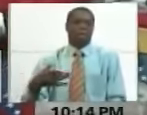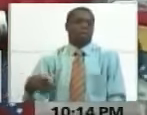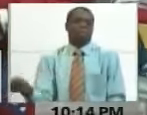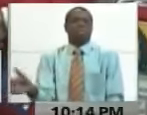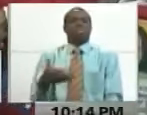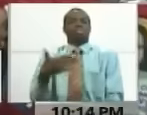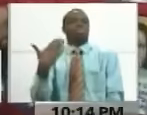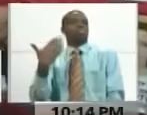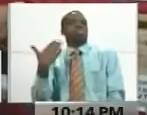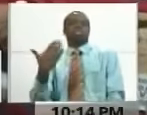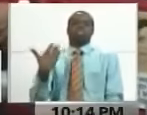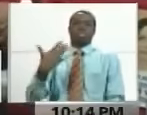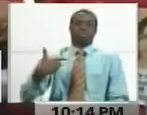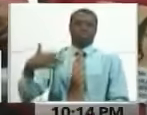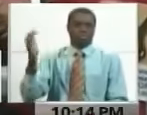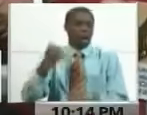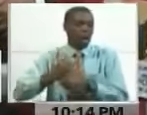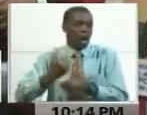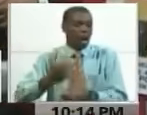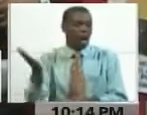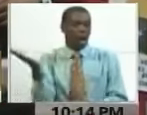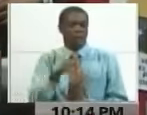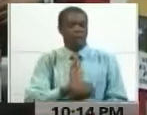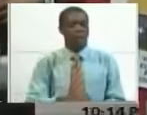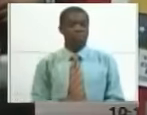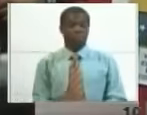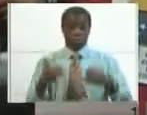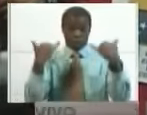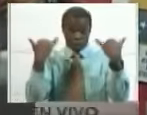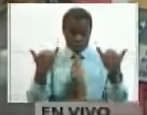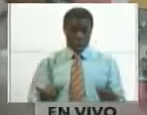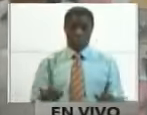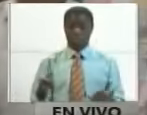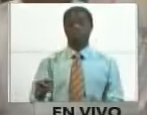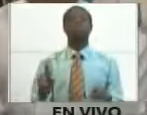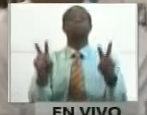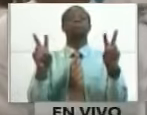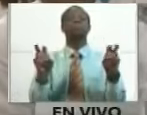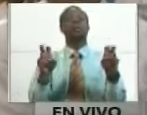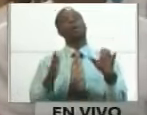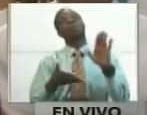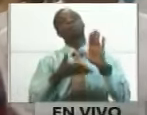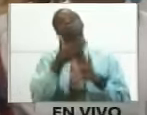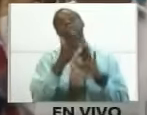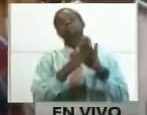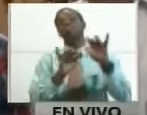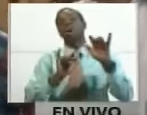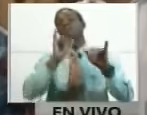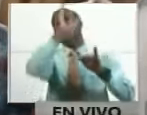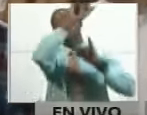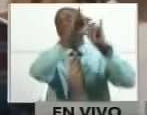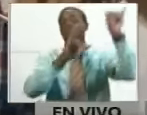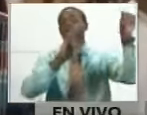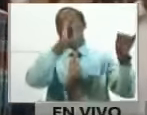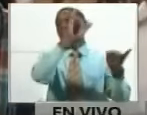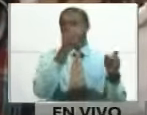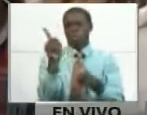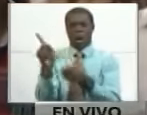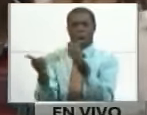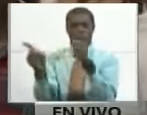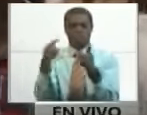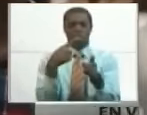ahora, entonces, la modalidad es estar en el exterior, como lo decía alguno de